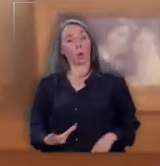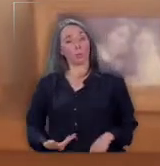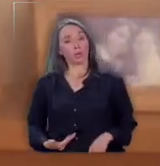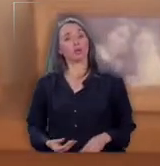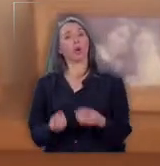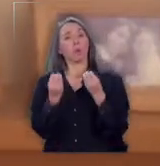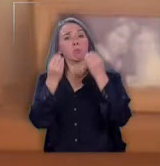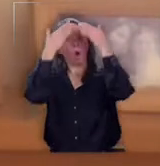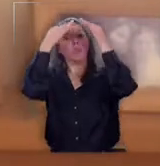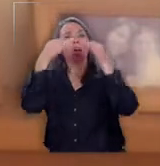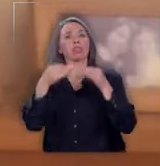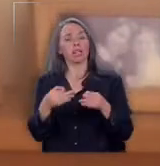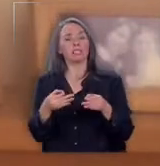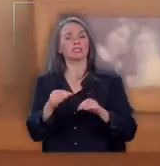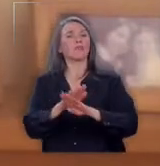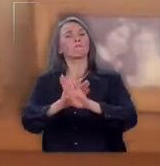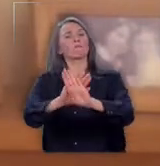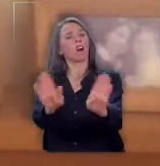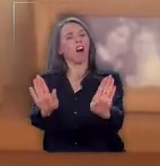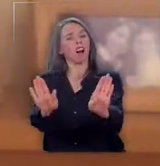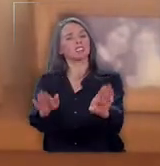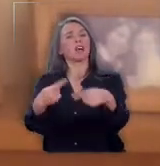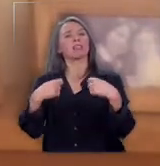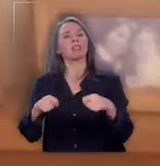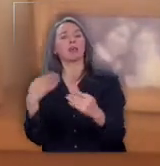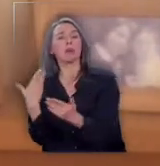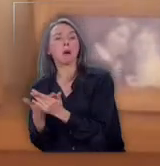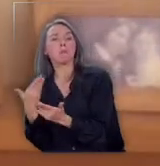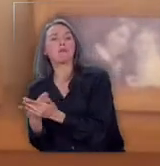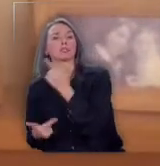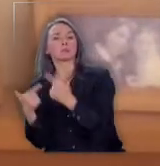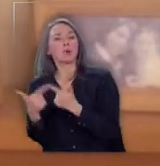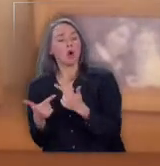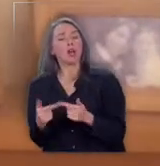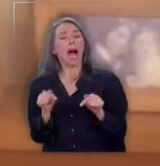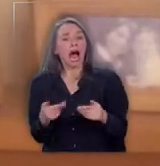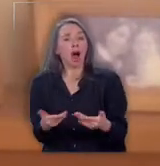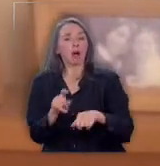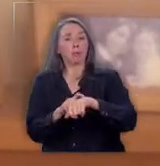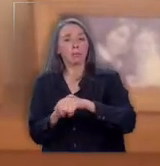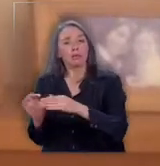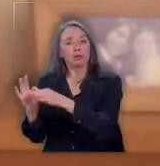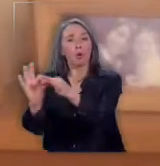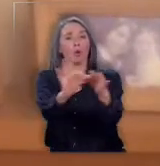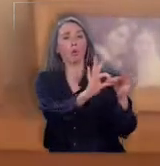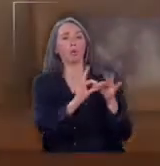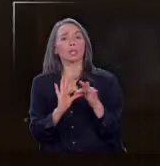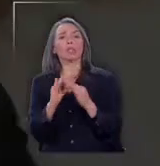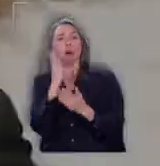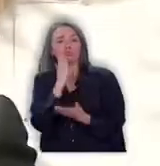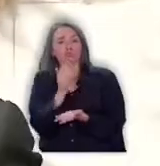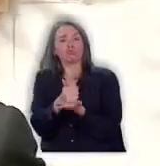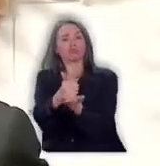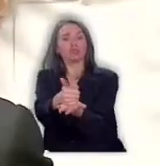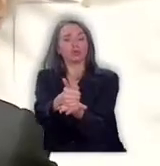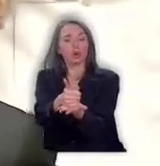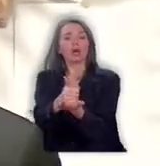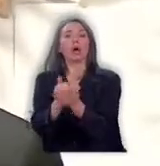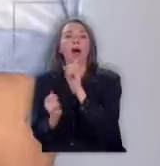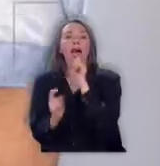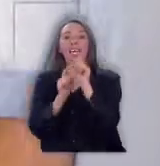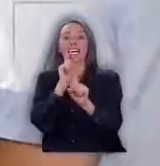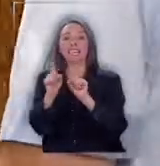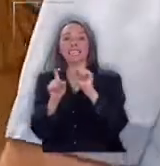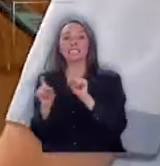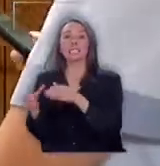tomado buenas decisiones Basta ya de tratar de sacar ventajas políticas Esta es la hora de la unidad de la solidaridad y las críticas también